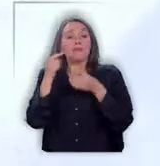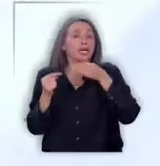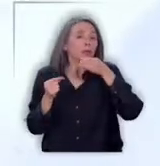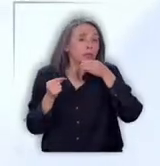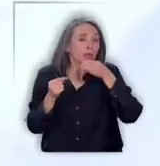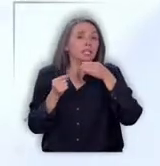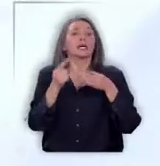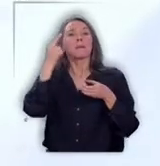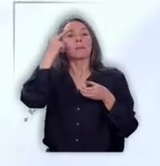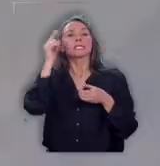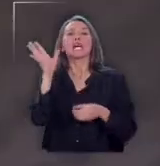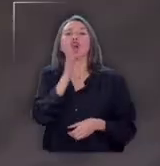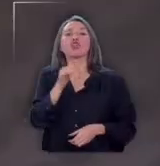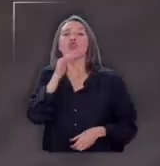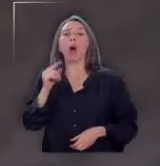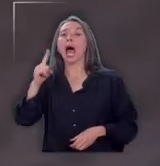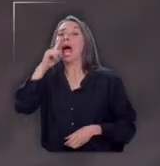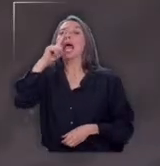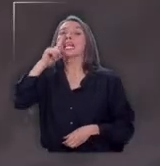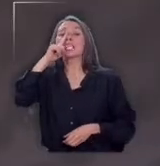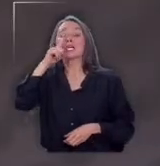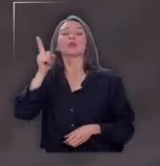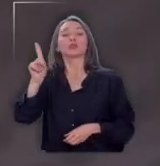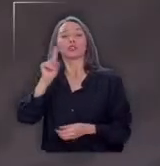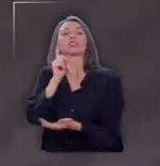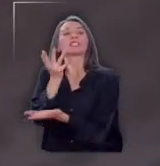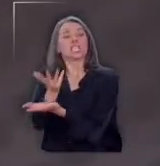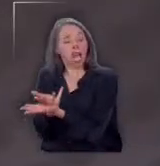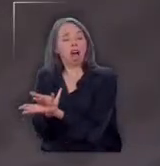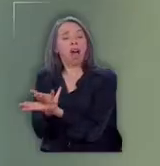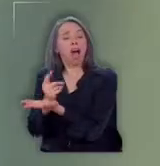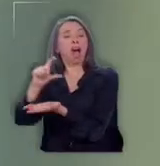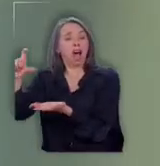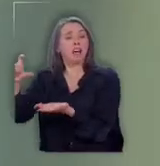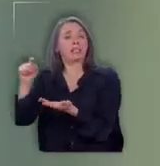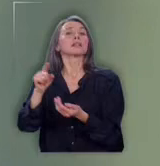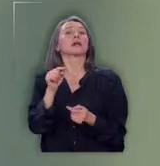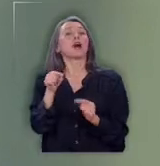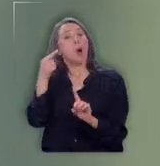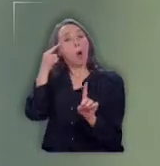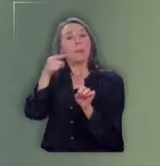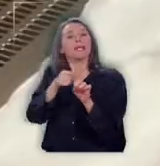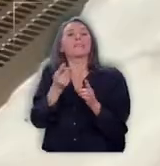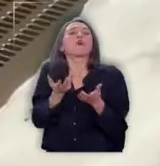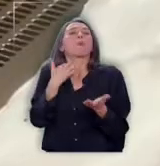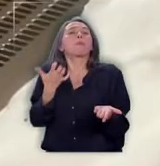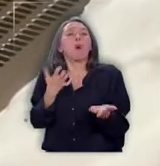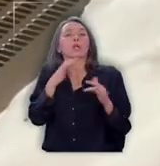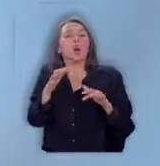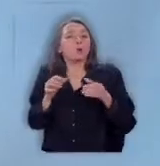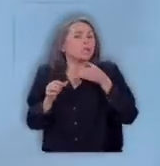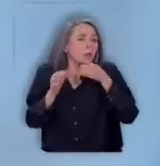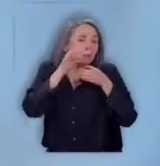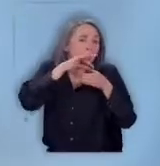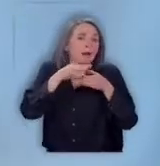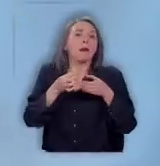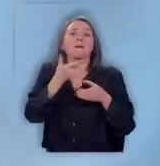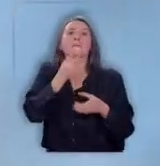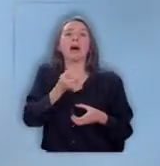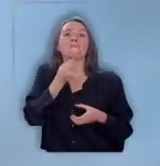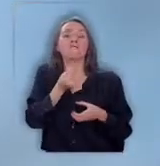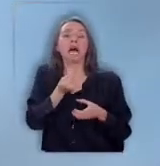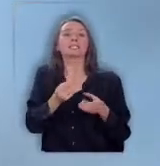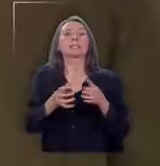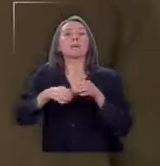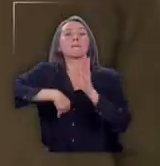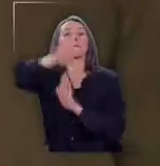con una carencia de insumos para tomar el examen vía nasal insiste que el objetivo es aumentar y facilitar la capacidad de